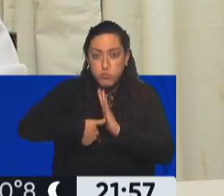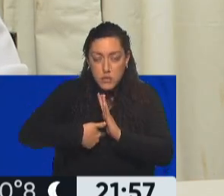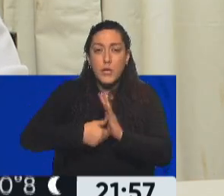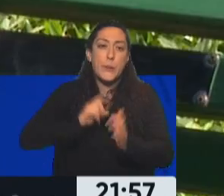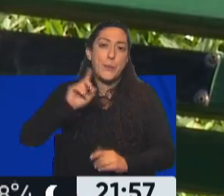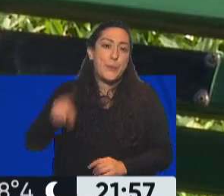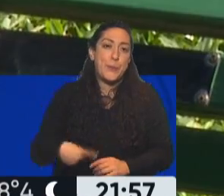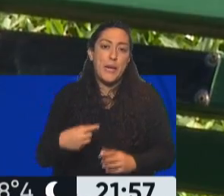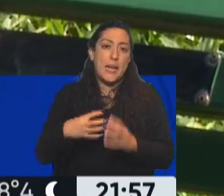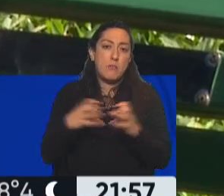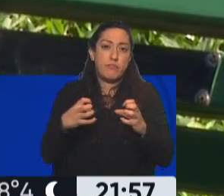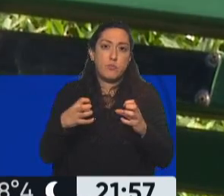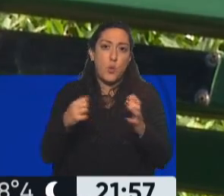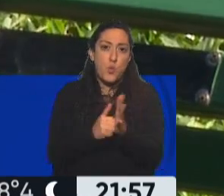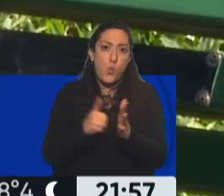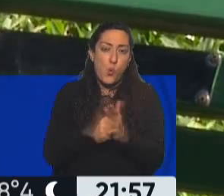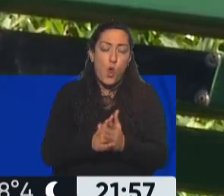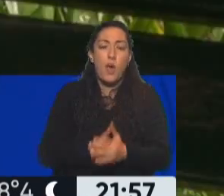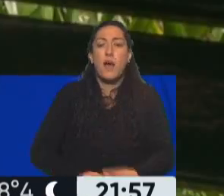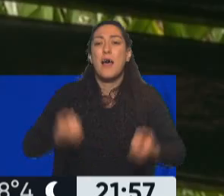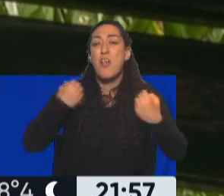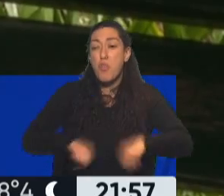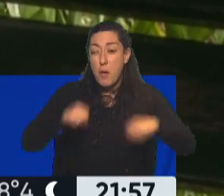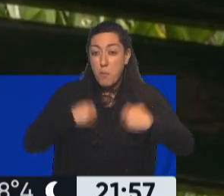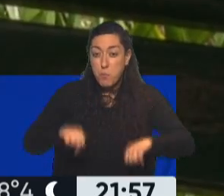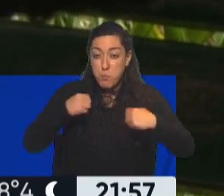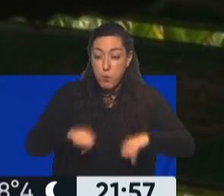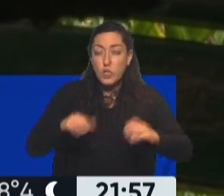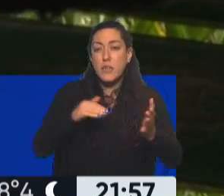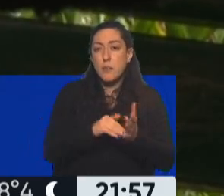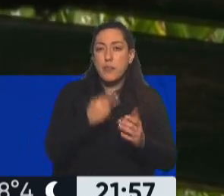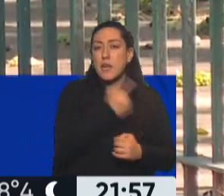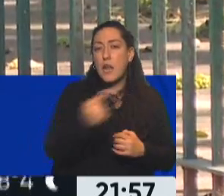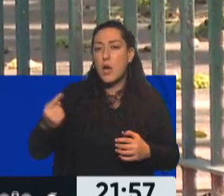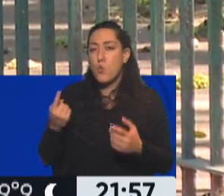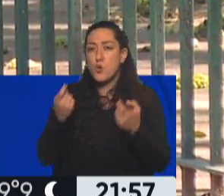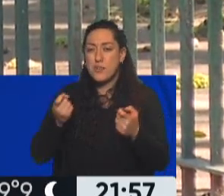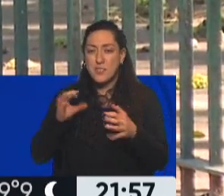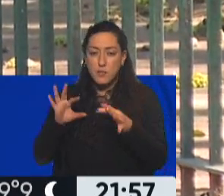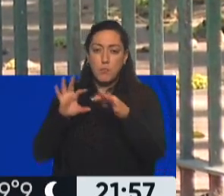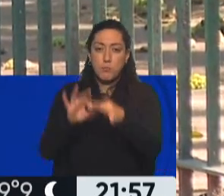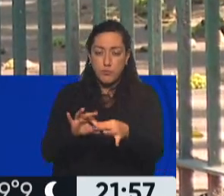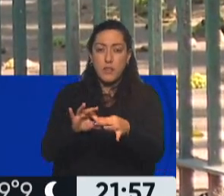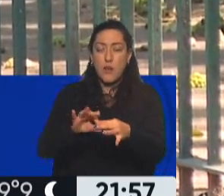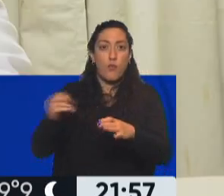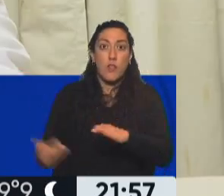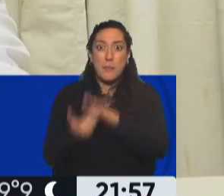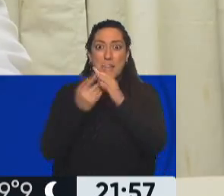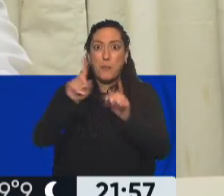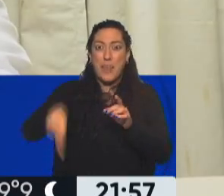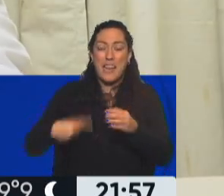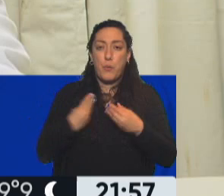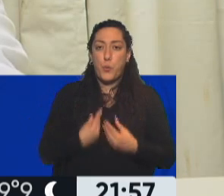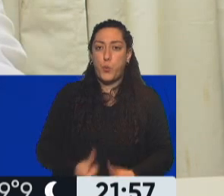genera una contractura muscular hacer deporte acorde a las necesidades de cada caso es una de las claves para sentirnos mejor